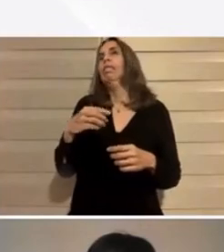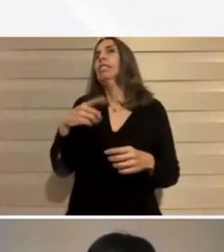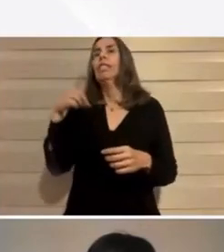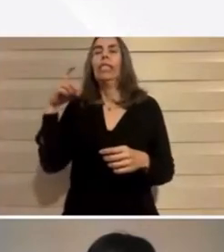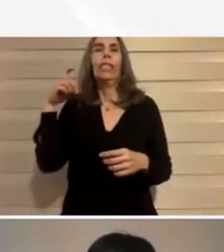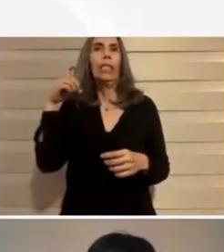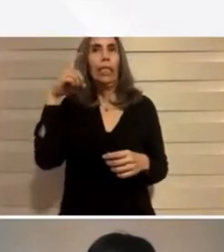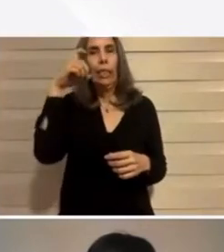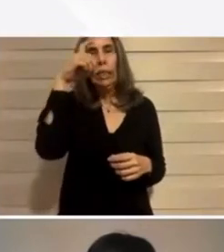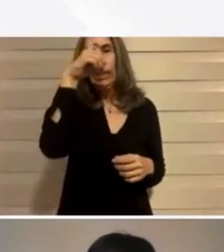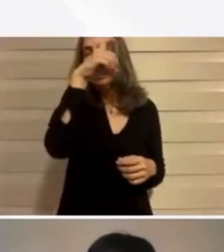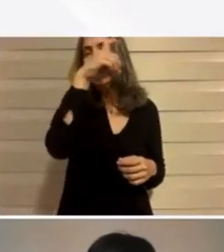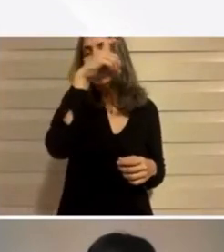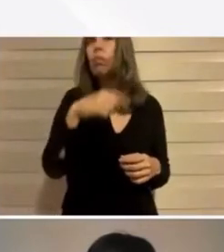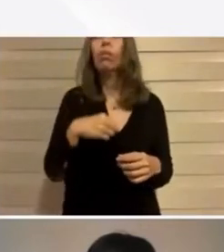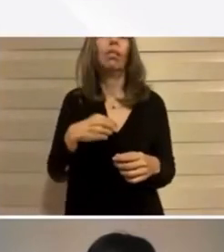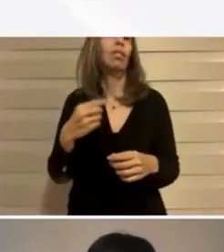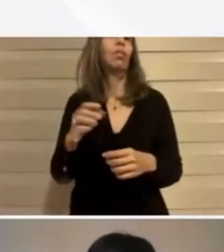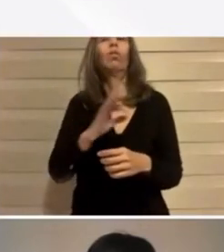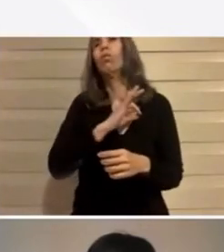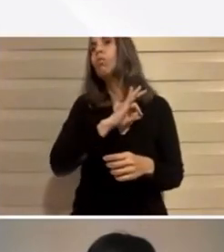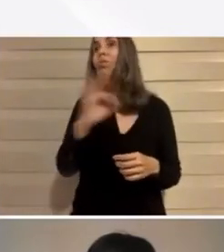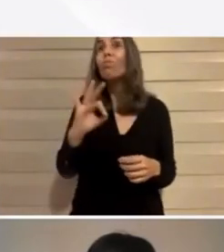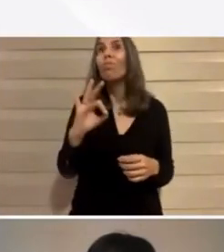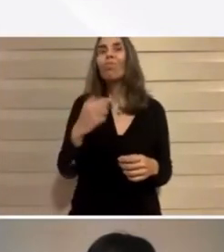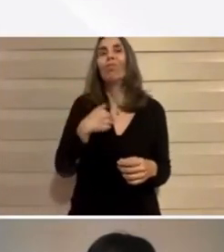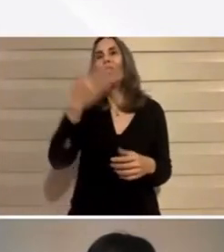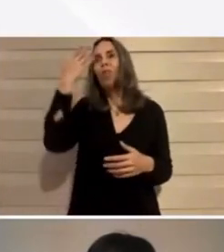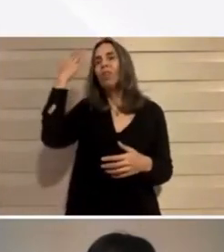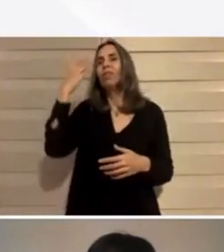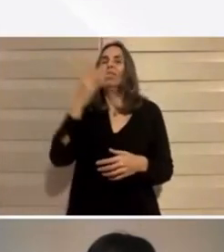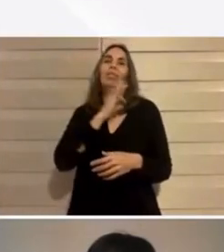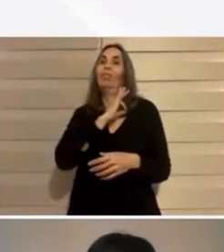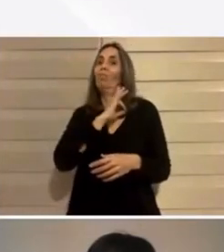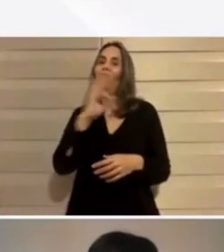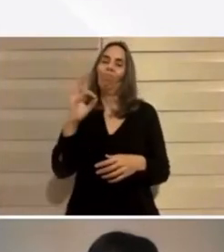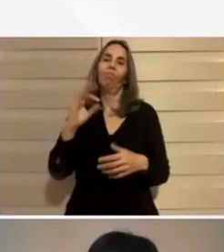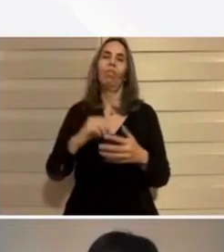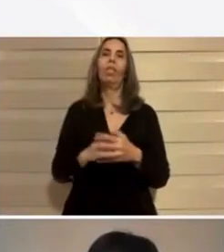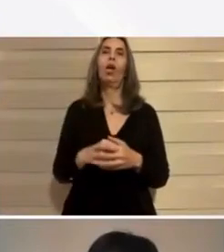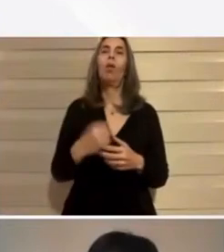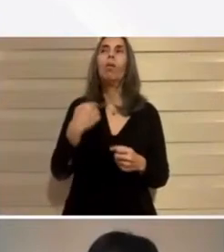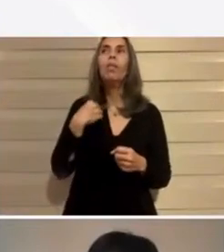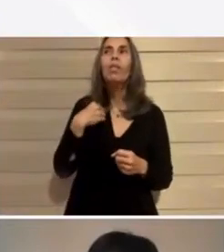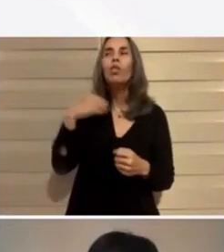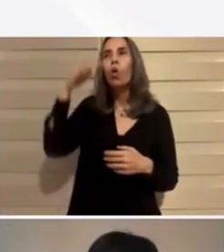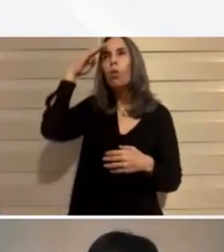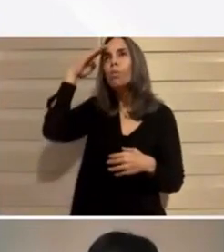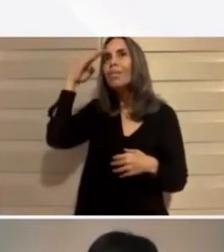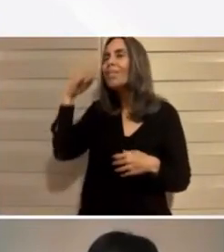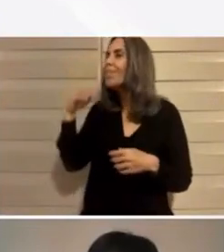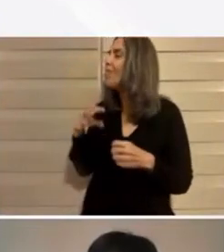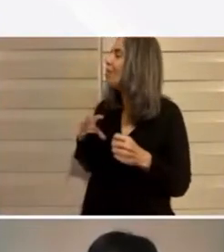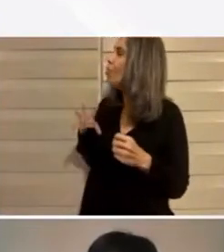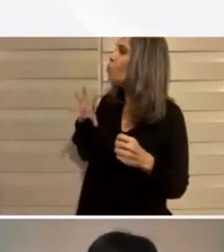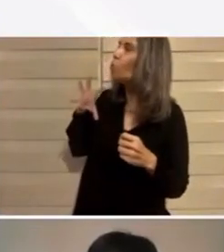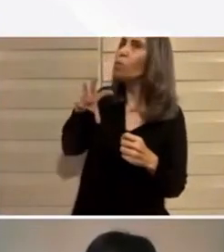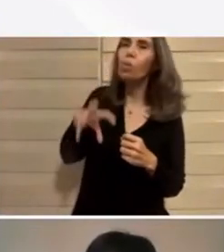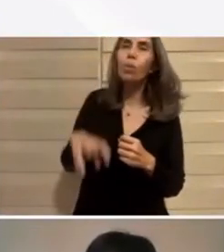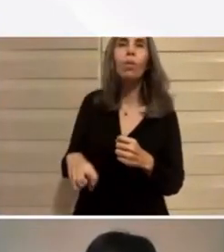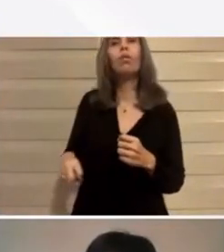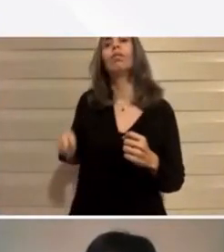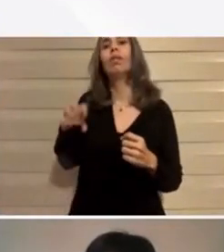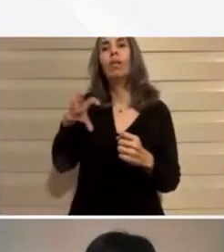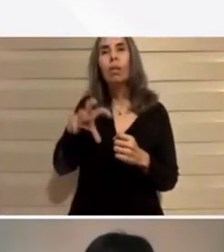mi mentalidad, no estaba en mi conocimiento. Pero yo tenía una manera de enfrentar mi trabajo y de enfrentar